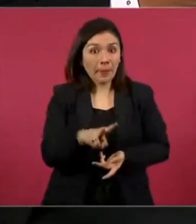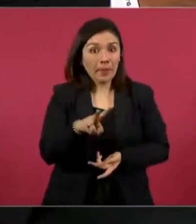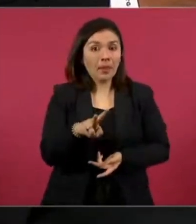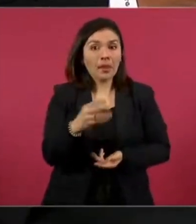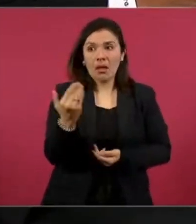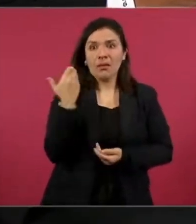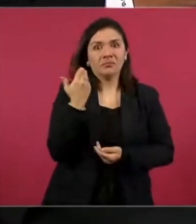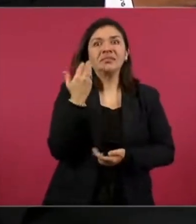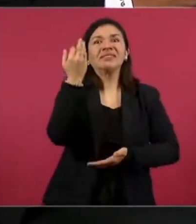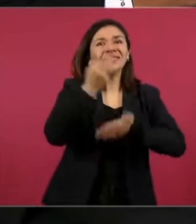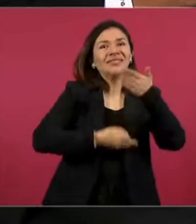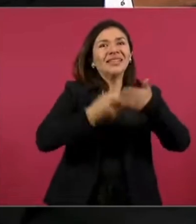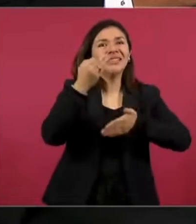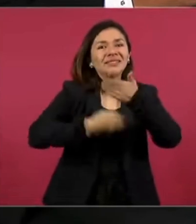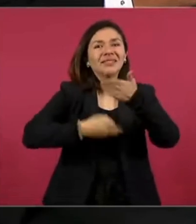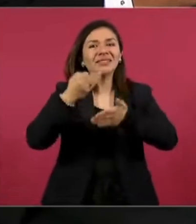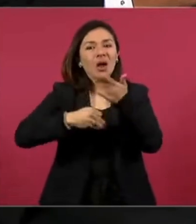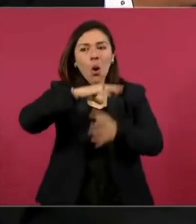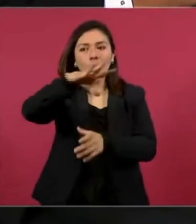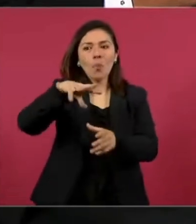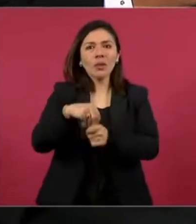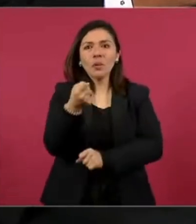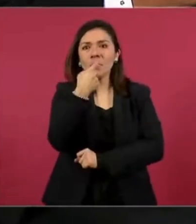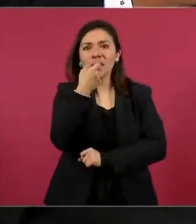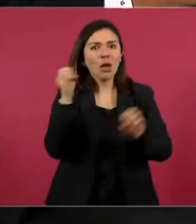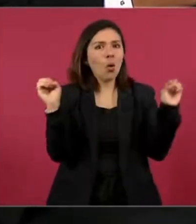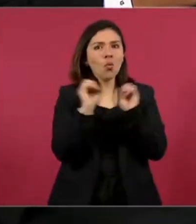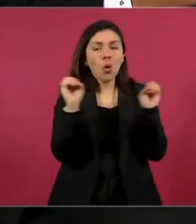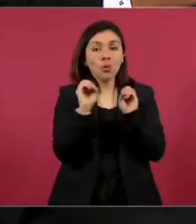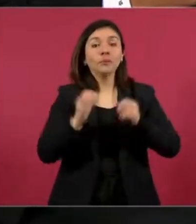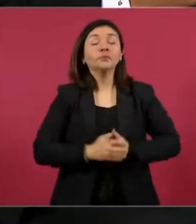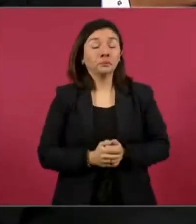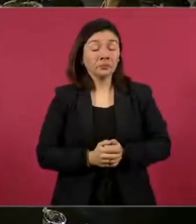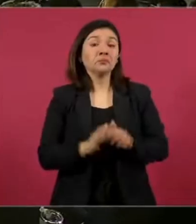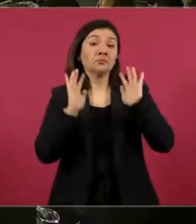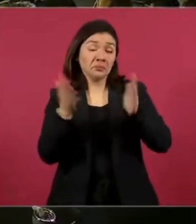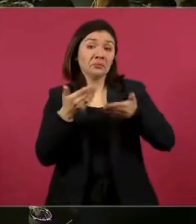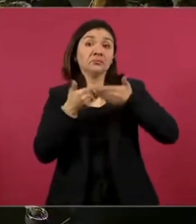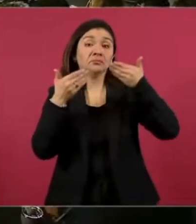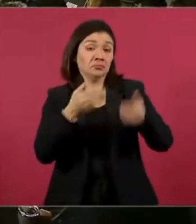contaba con todos los medicamentos en su totalidad. Pues ya se tienen todos